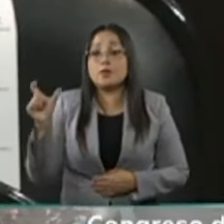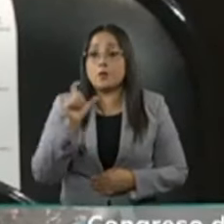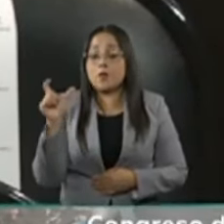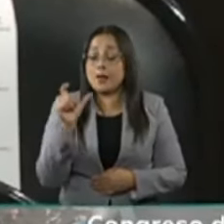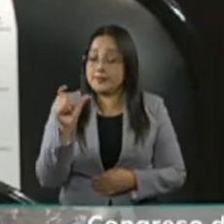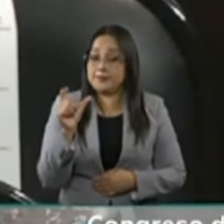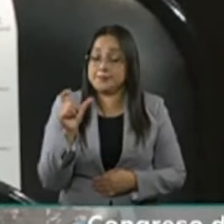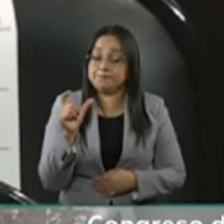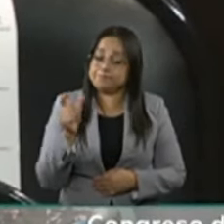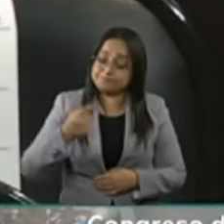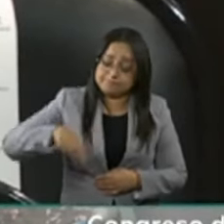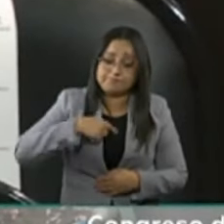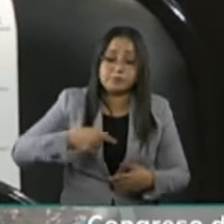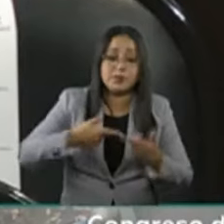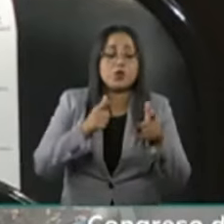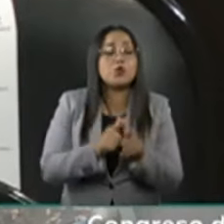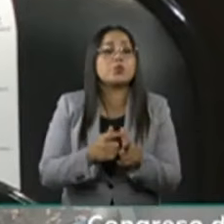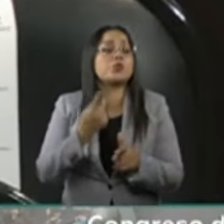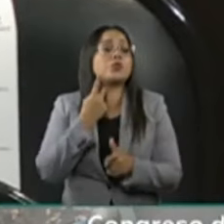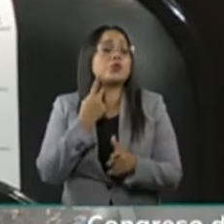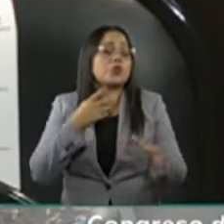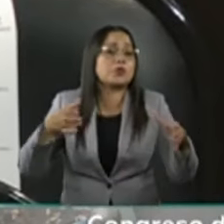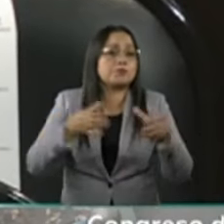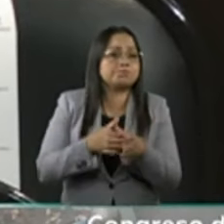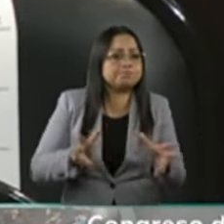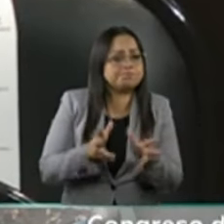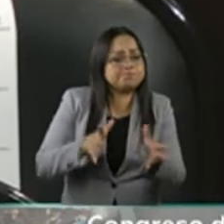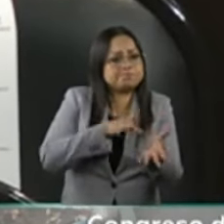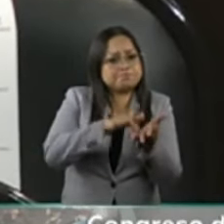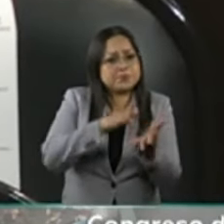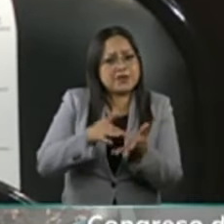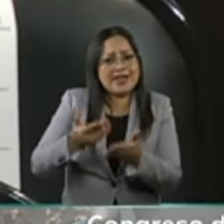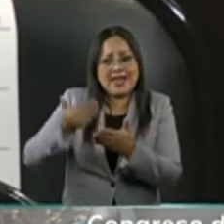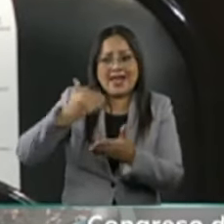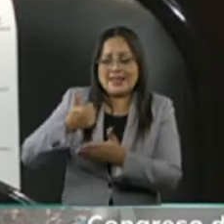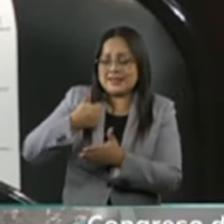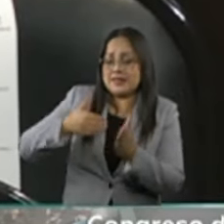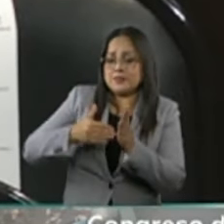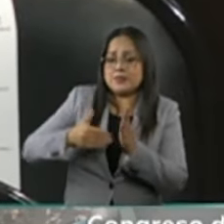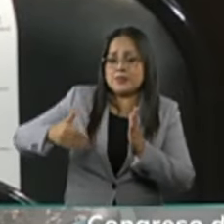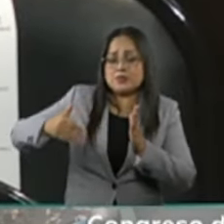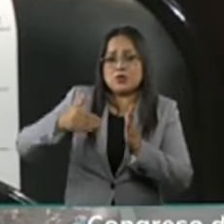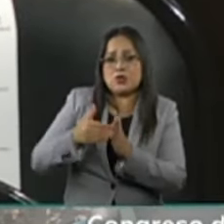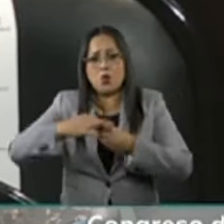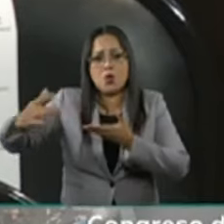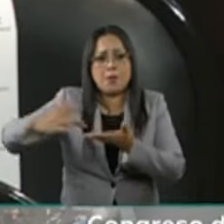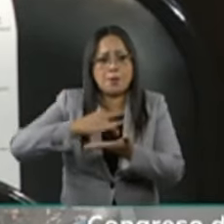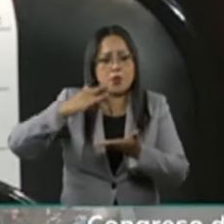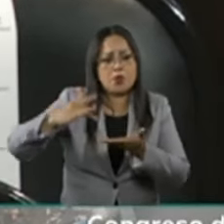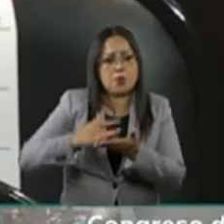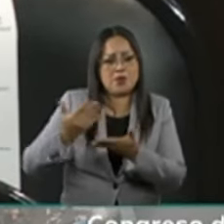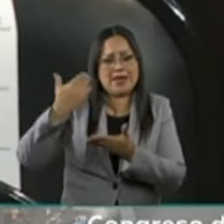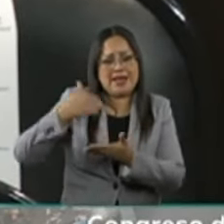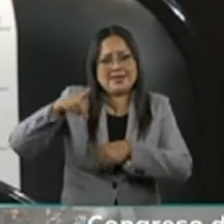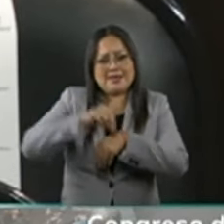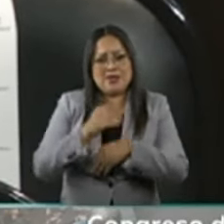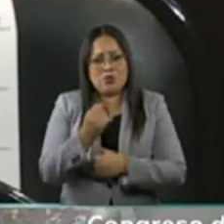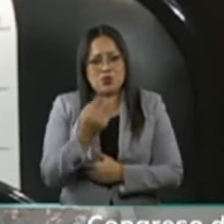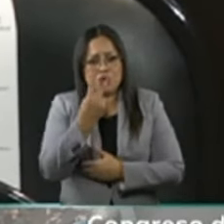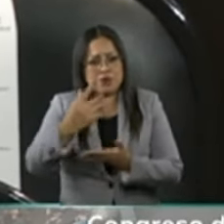legislatura las causas que quienes con sus más de 6,5 millones de votos nos dieron su respaldo en las pasadas